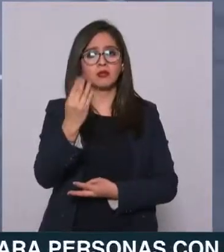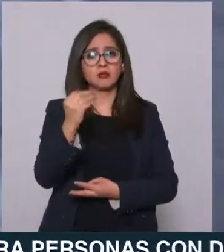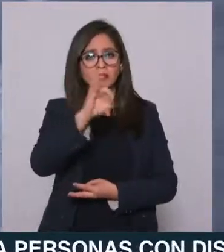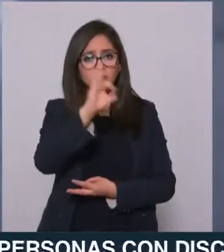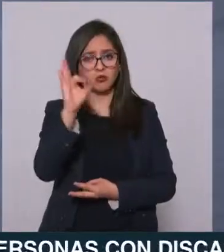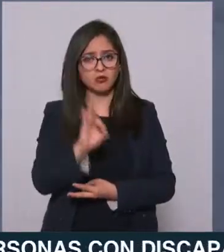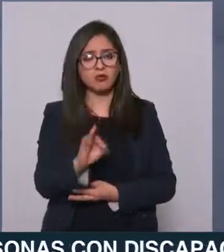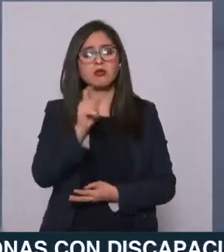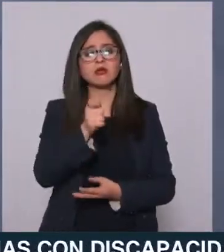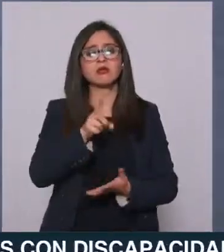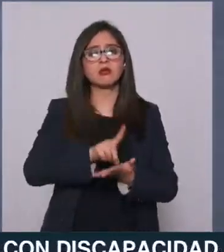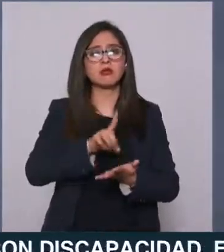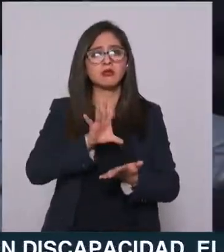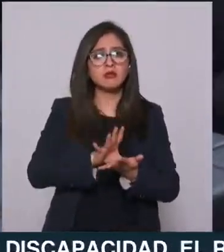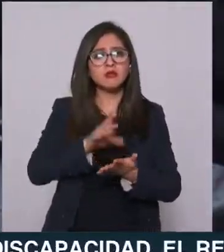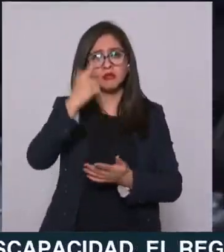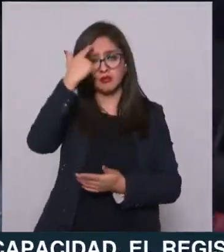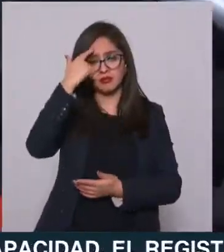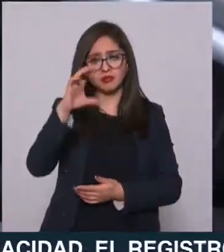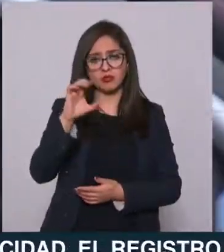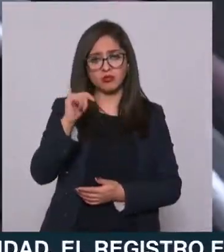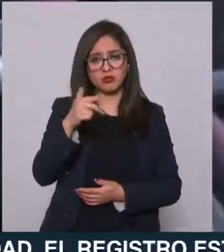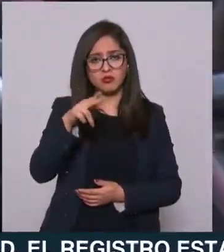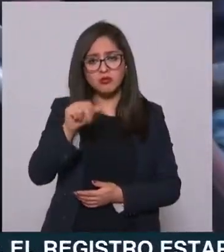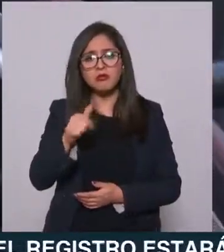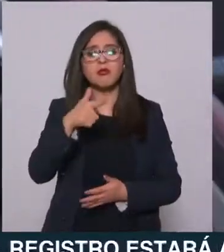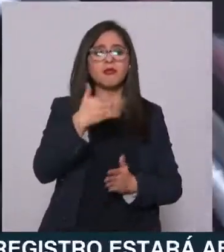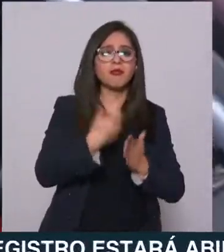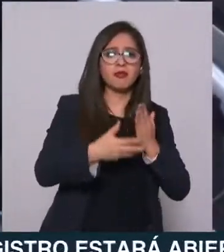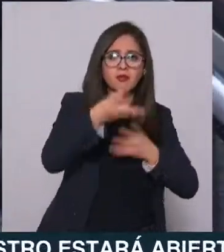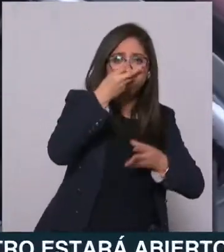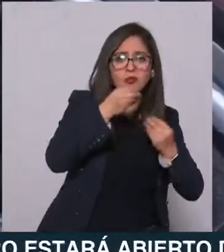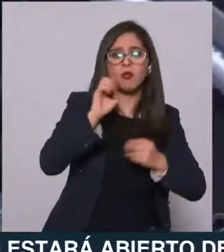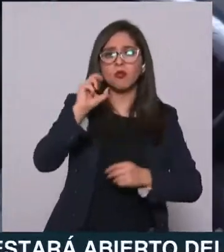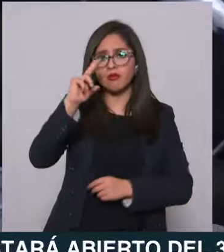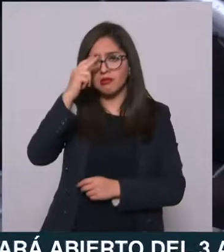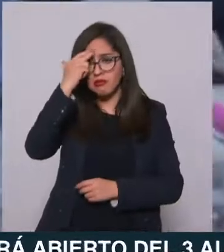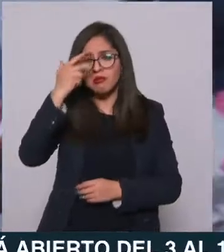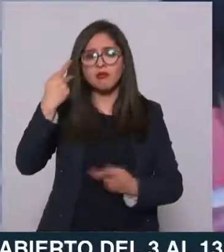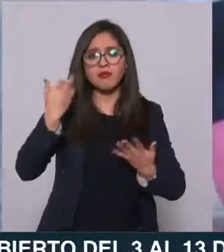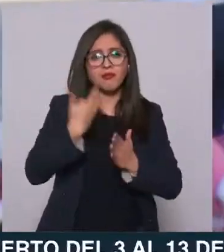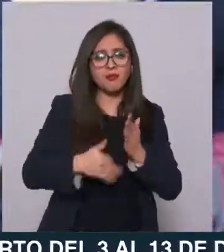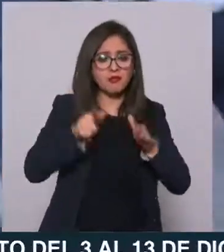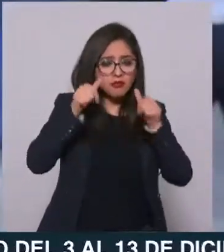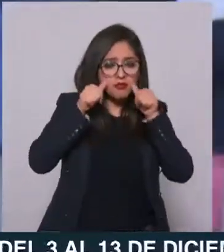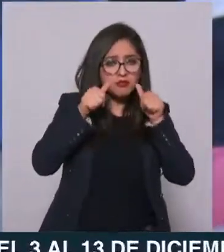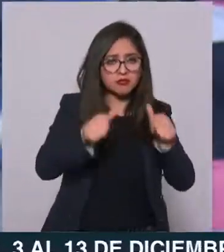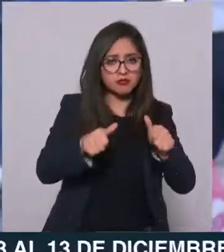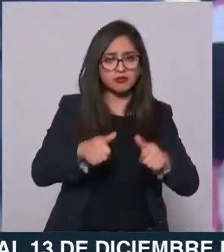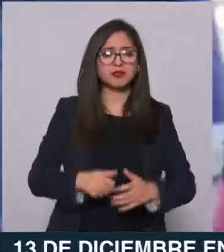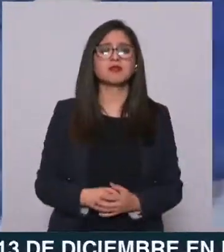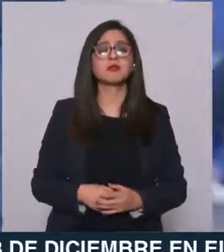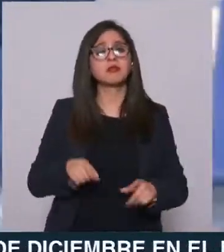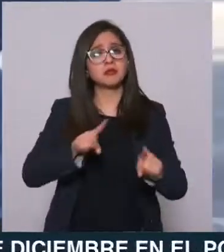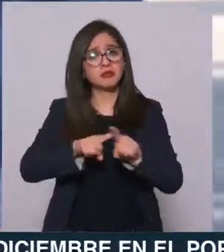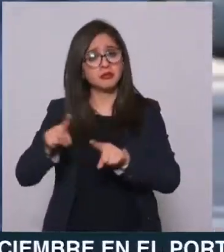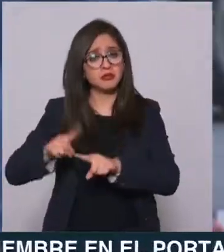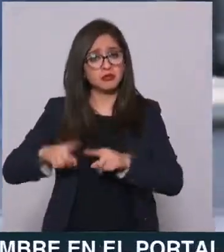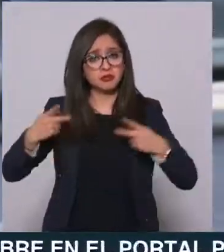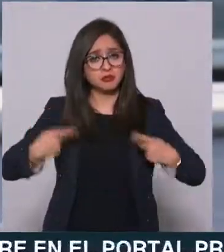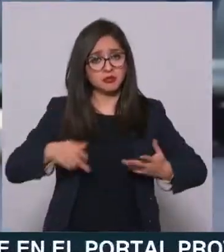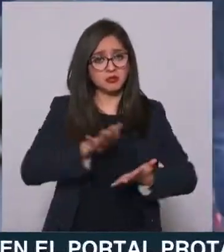39%, la discapacidad cognitiva, ya sea por aprender, recordar o concentrarse. Los estados con mayor población